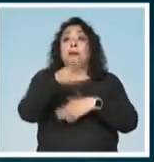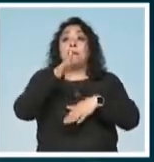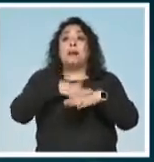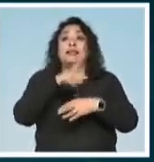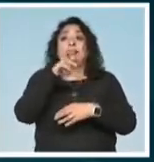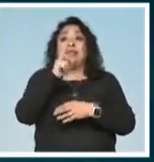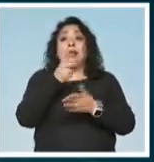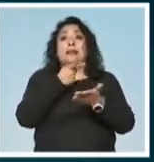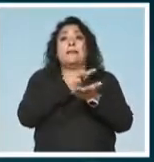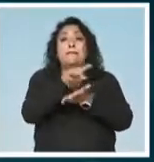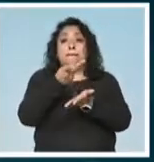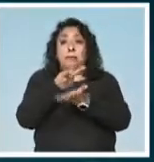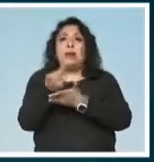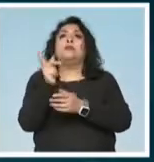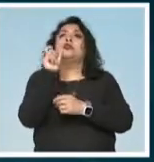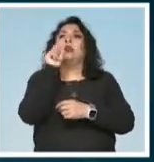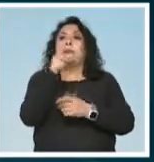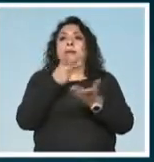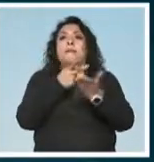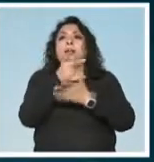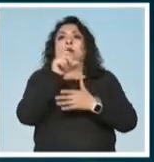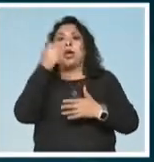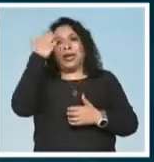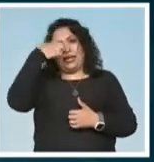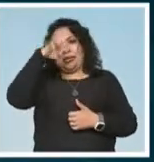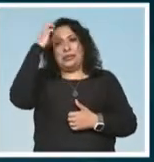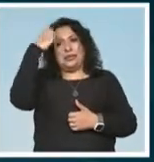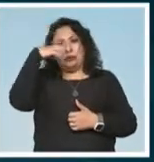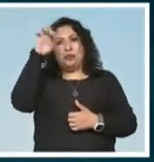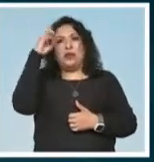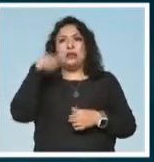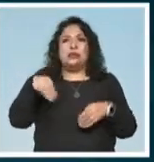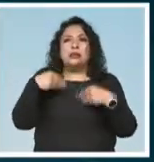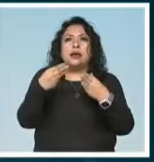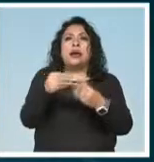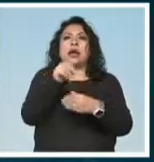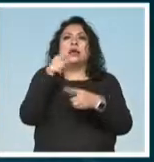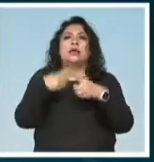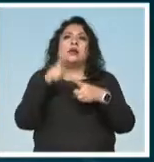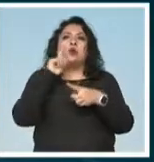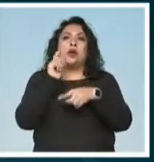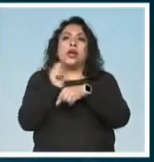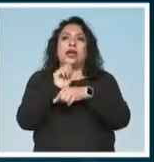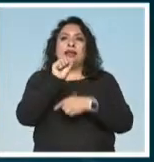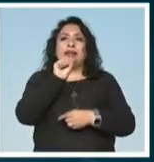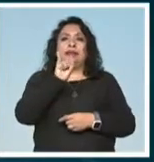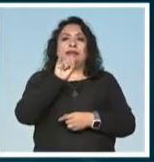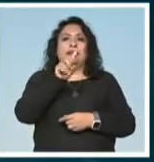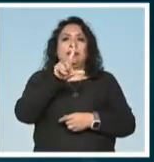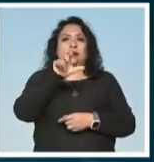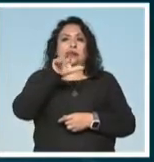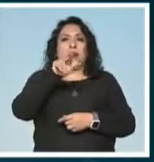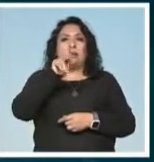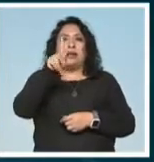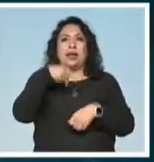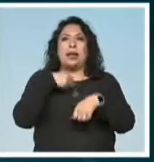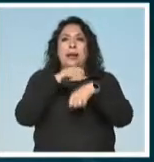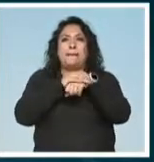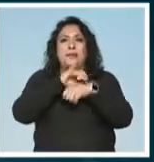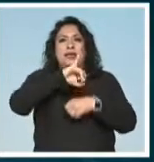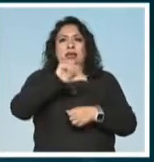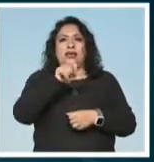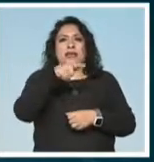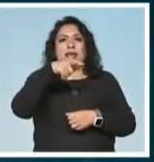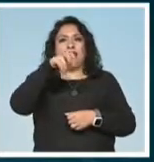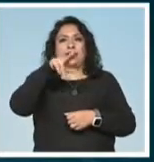de 30 galardones, incluido el premio a la trayectoria que le fue otorgado a la actriz Silvia Pinal. Su amiga Jacqueline